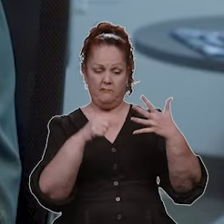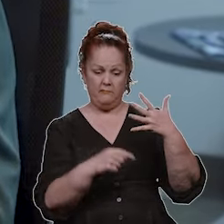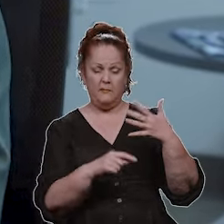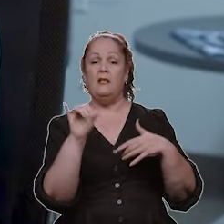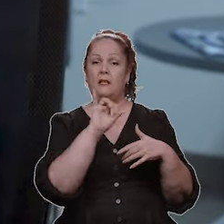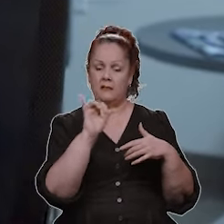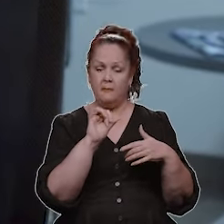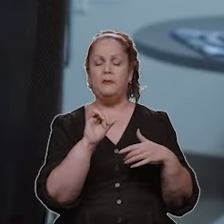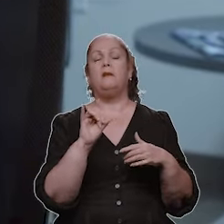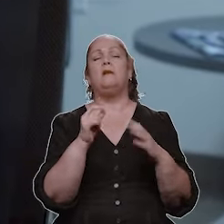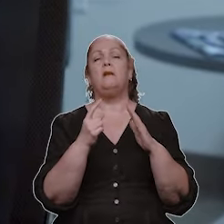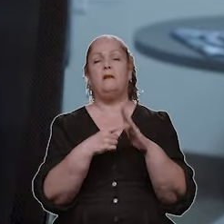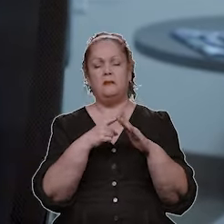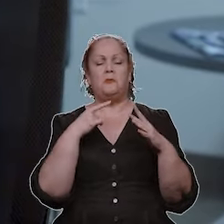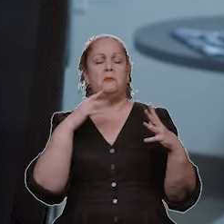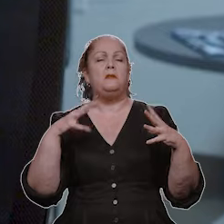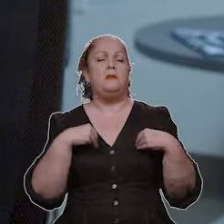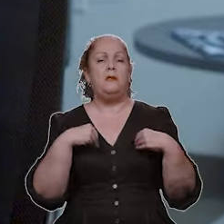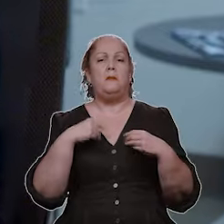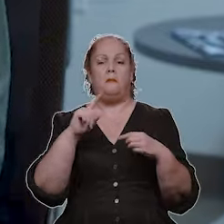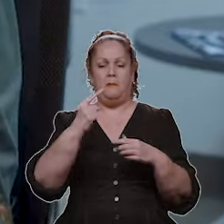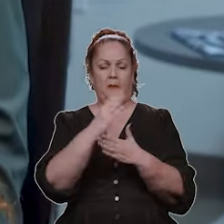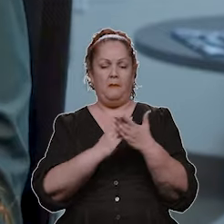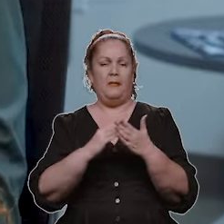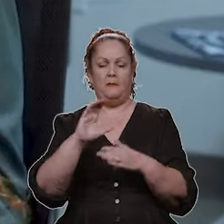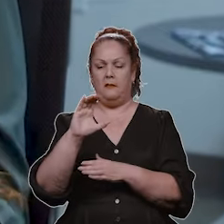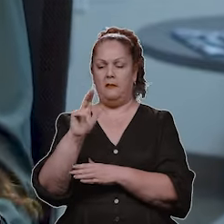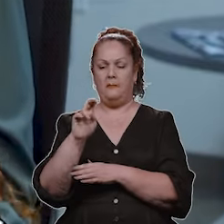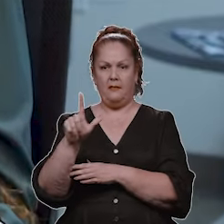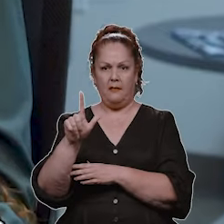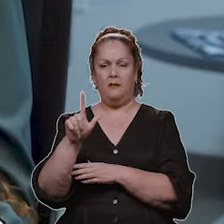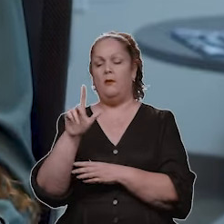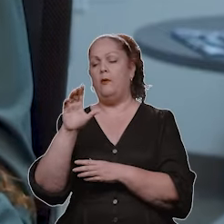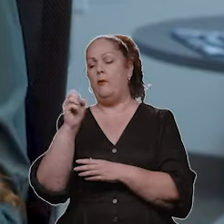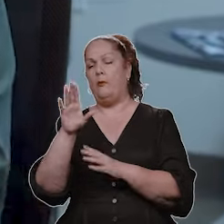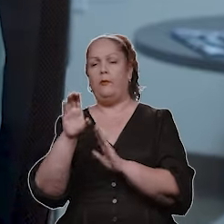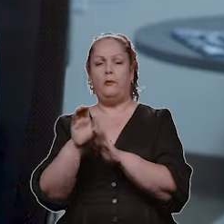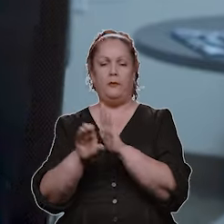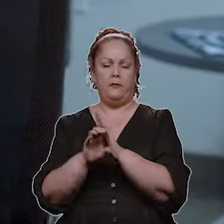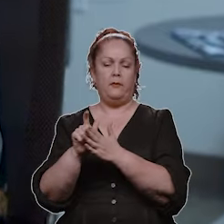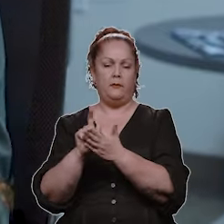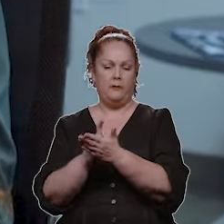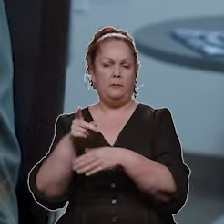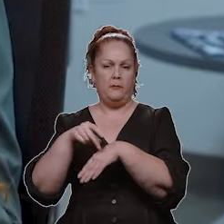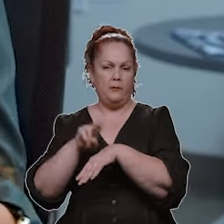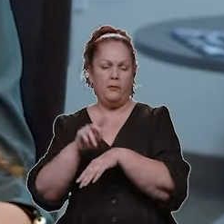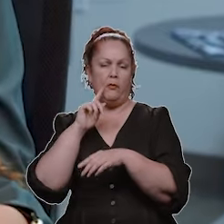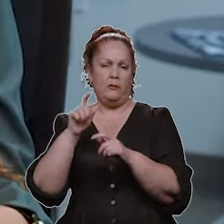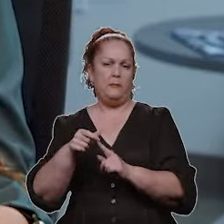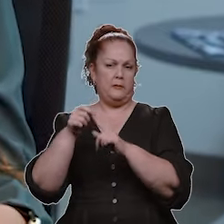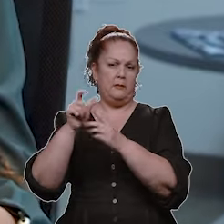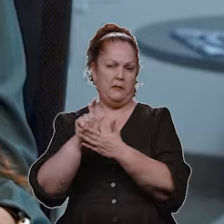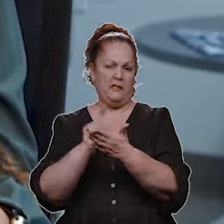atendemos la primera etapa de los casos criminales que surjan ya sea del Código Penal de Puerto Rico o de alguna de estas leyes especiales que